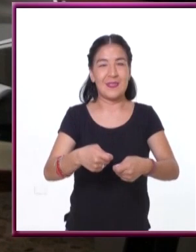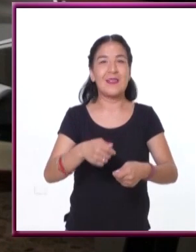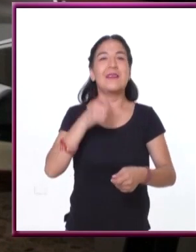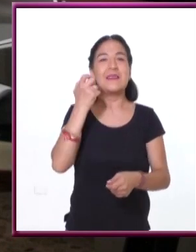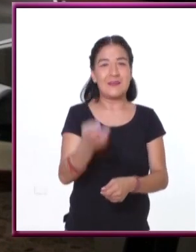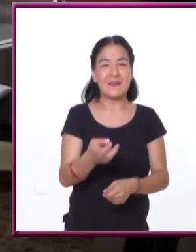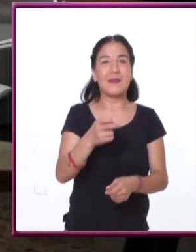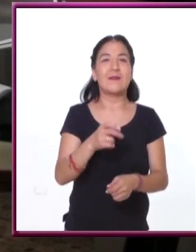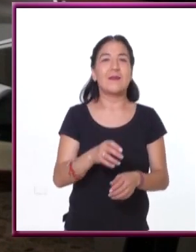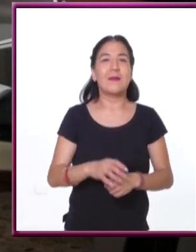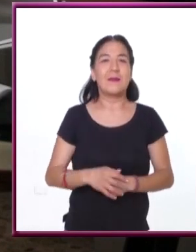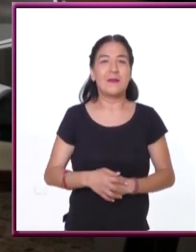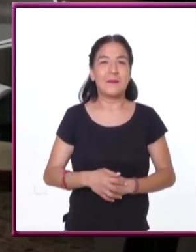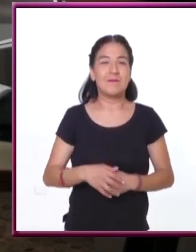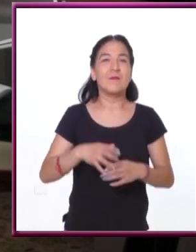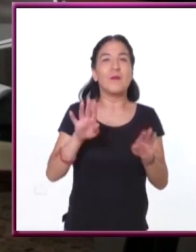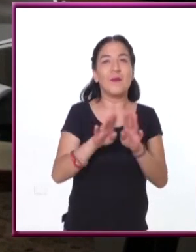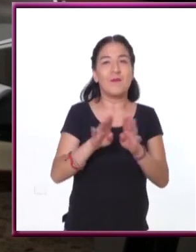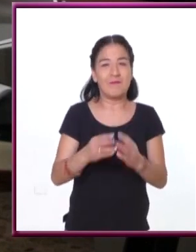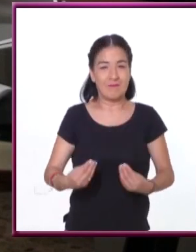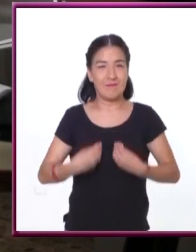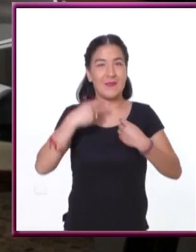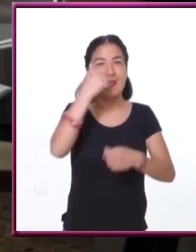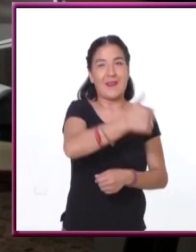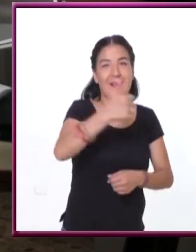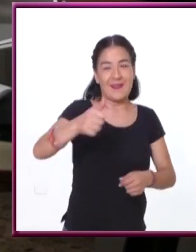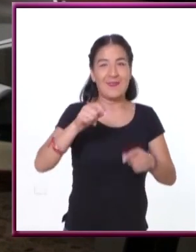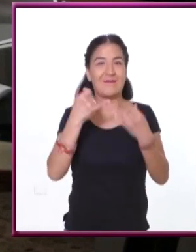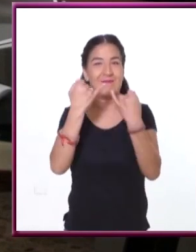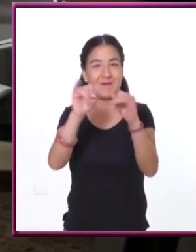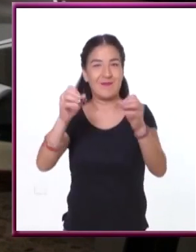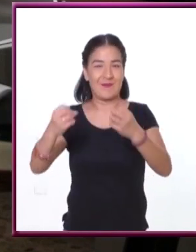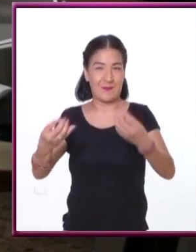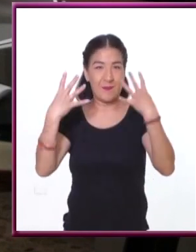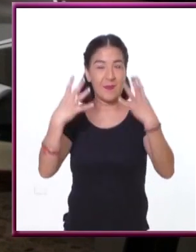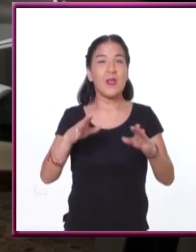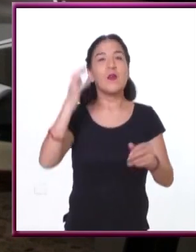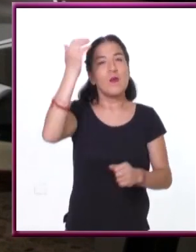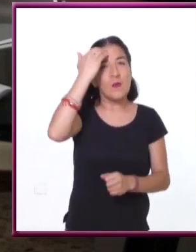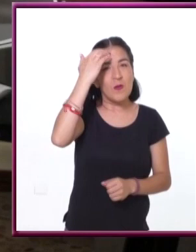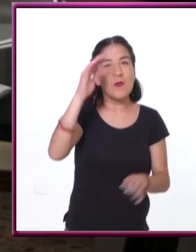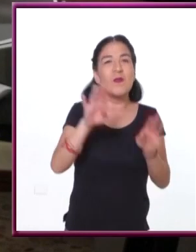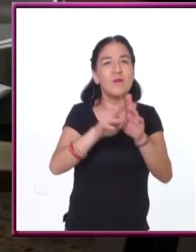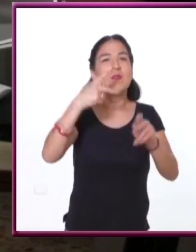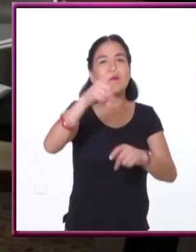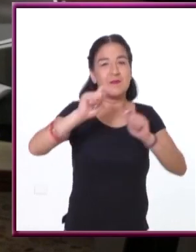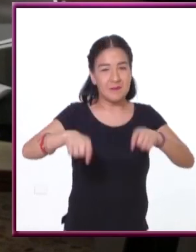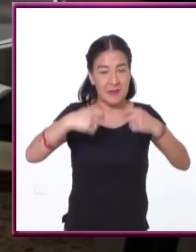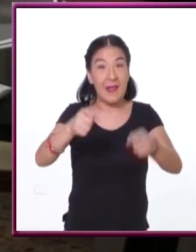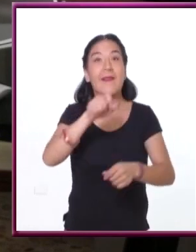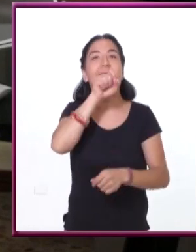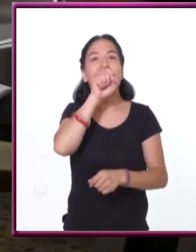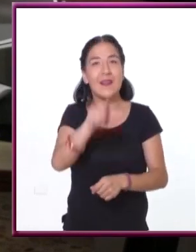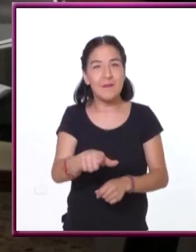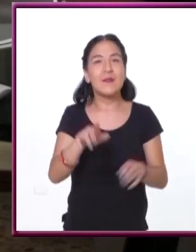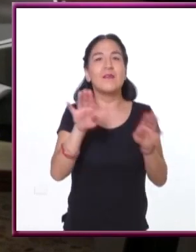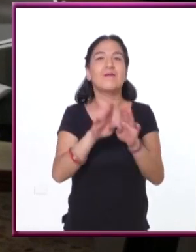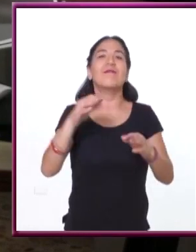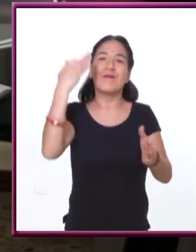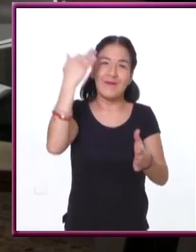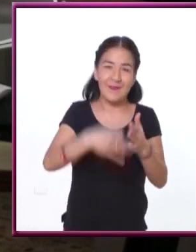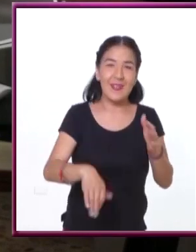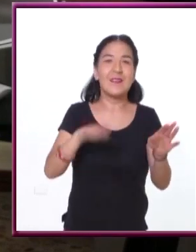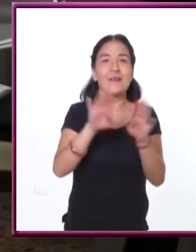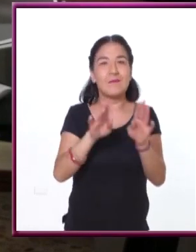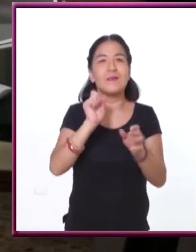y el talento individual. Por supuesto que hay que conocer la tradición, pero también hace